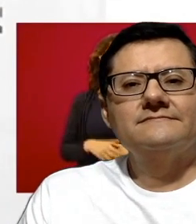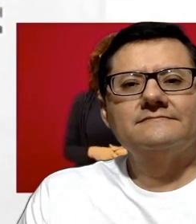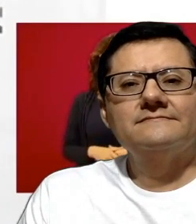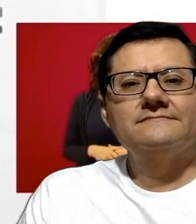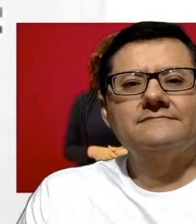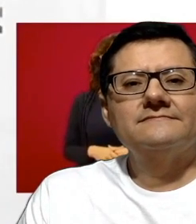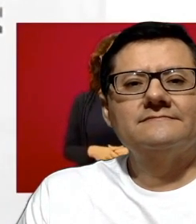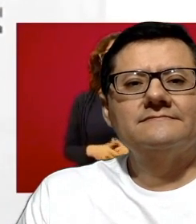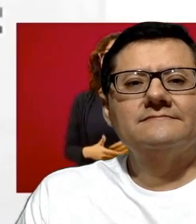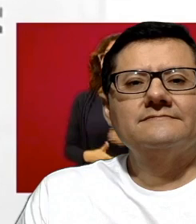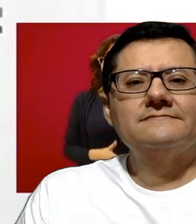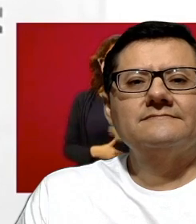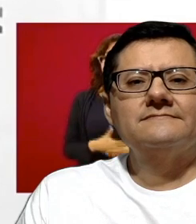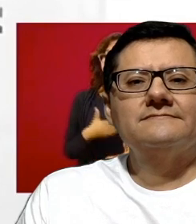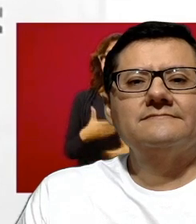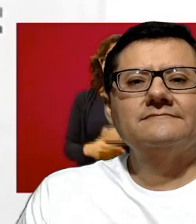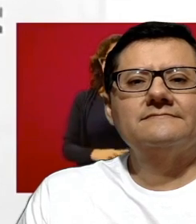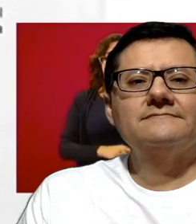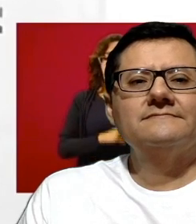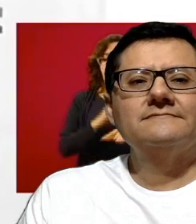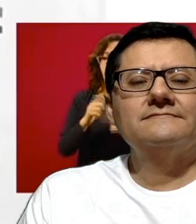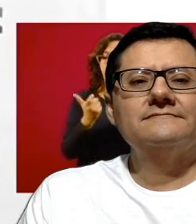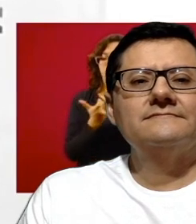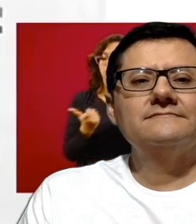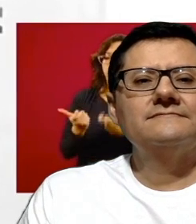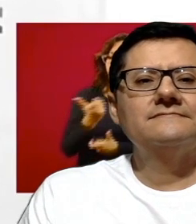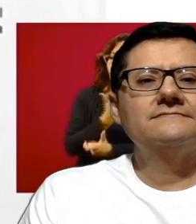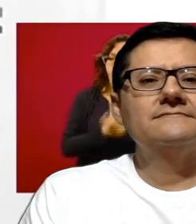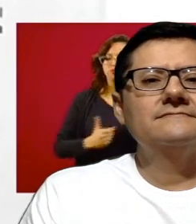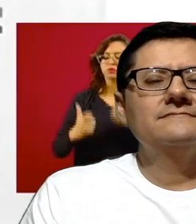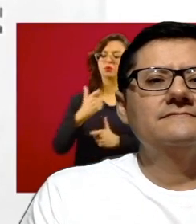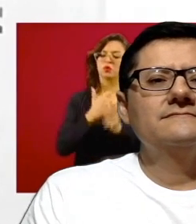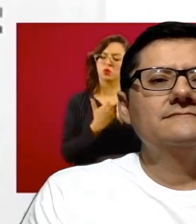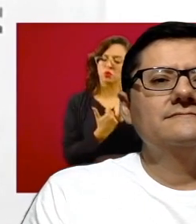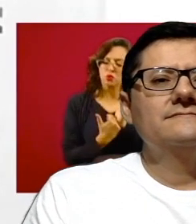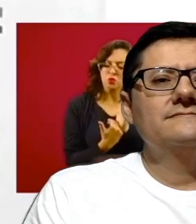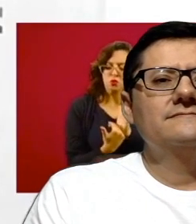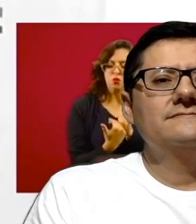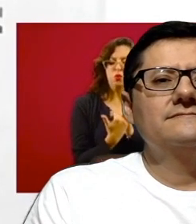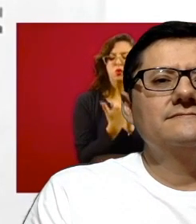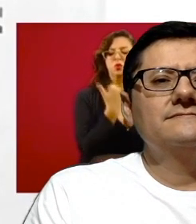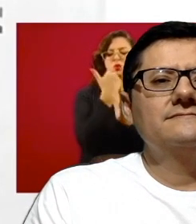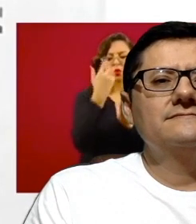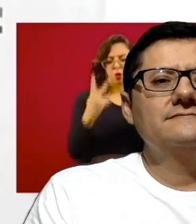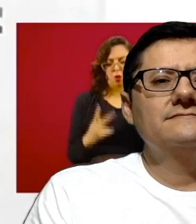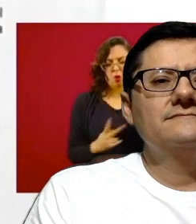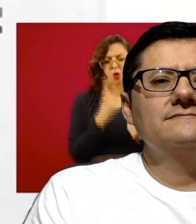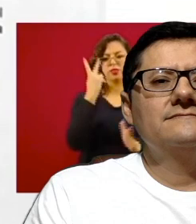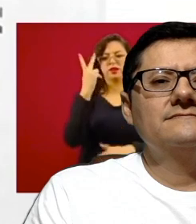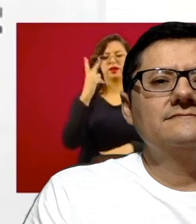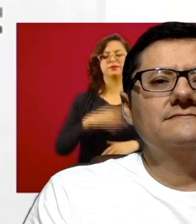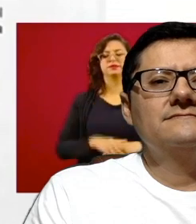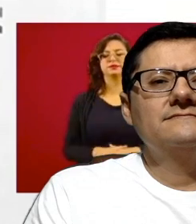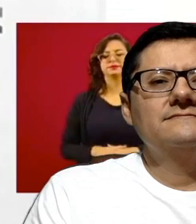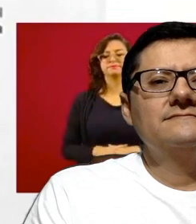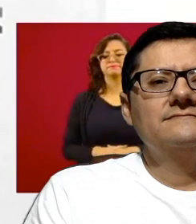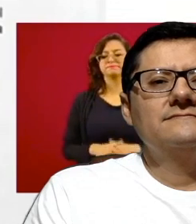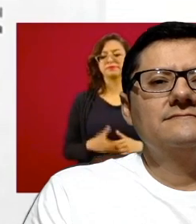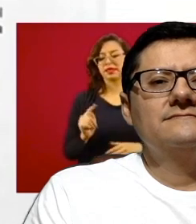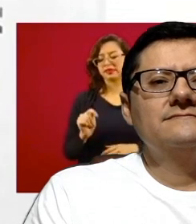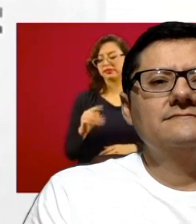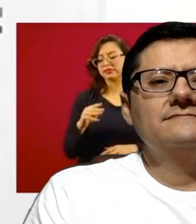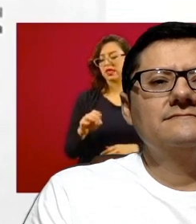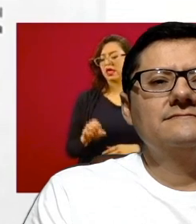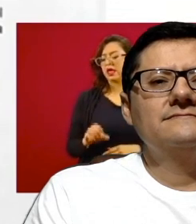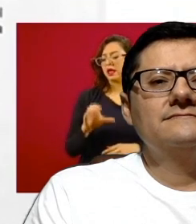para la recuperación que ya ha comenzado en nuestras dos naciones. El Tratado México, Estados Unidos y